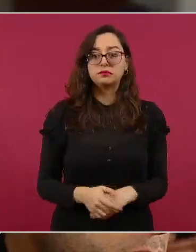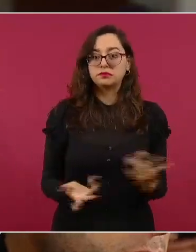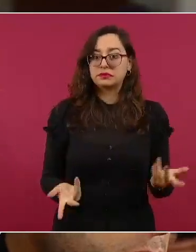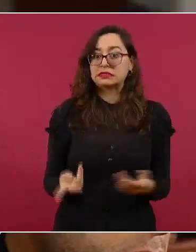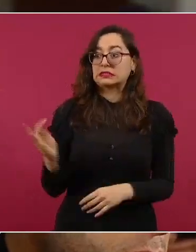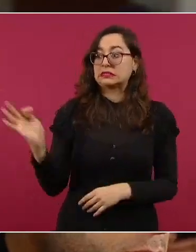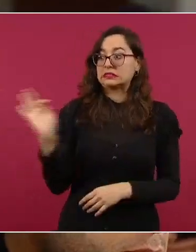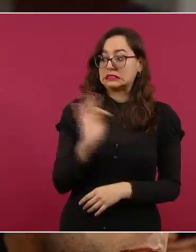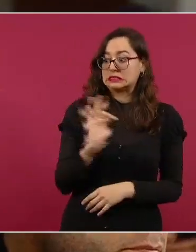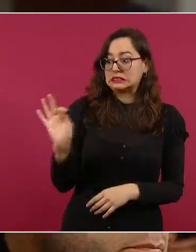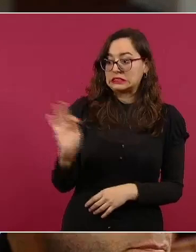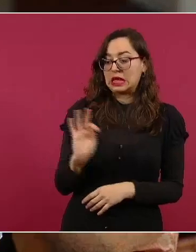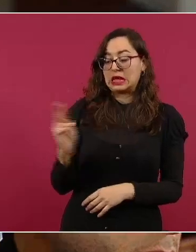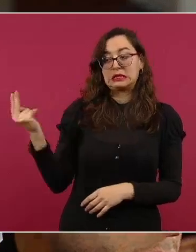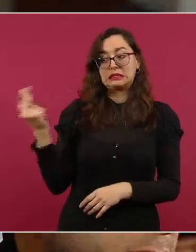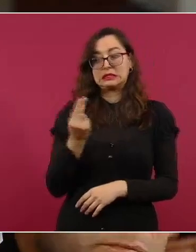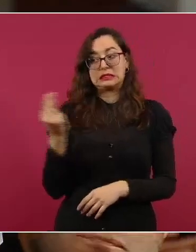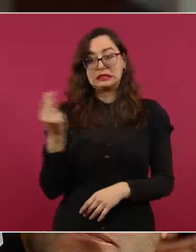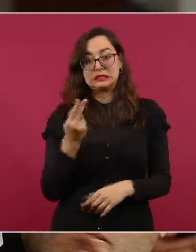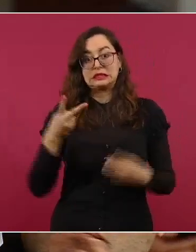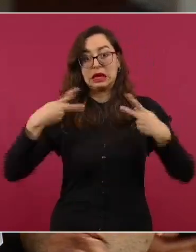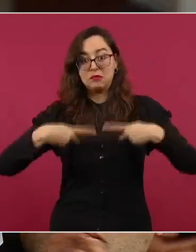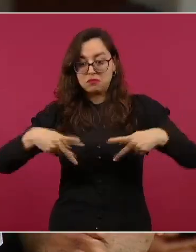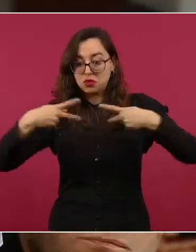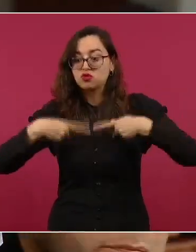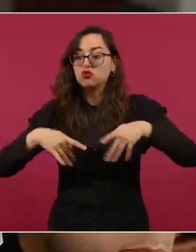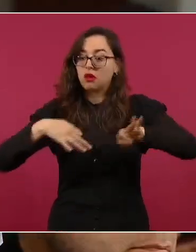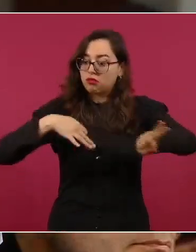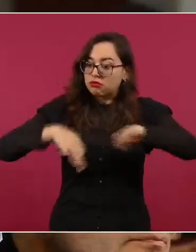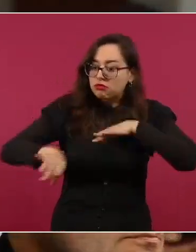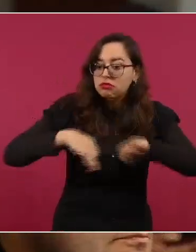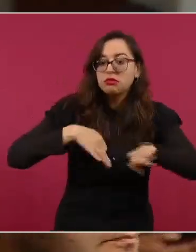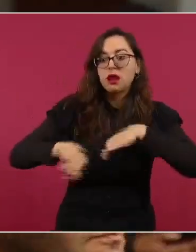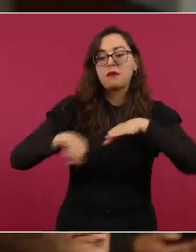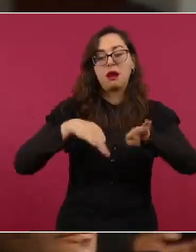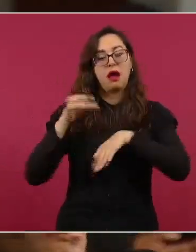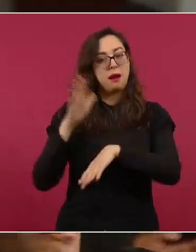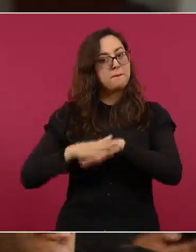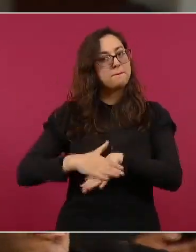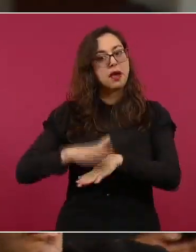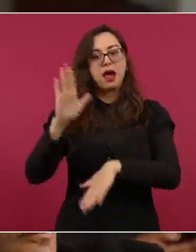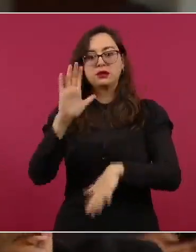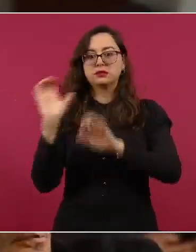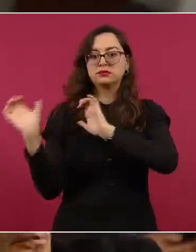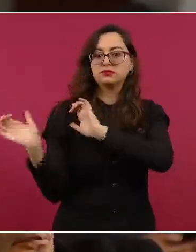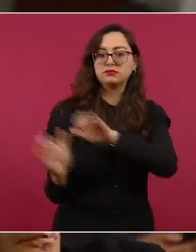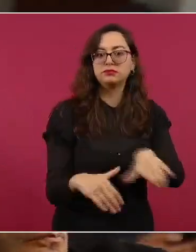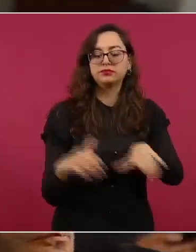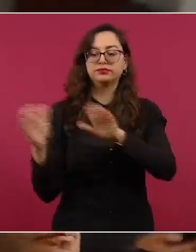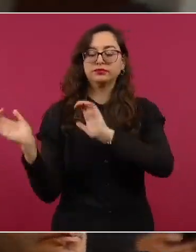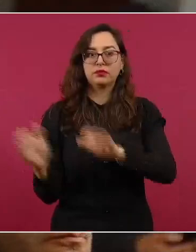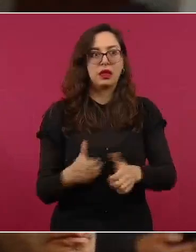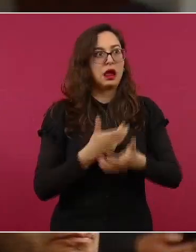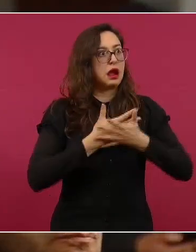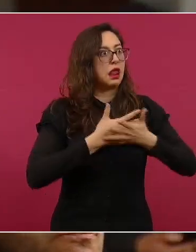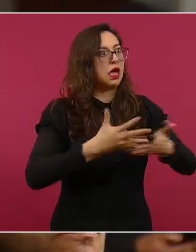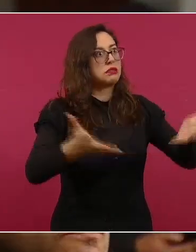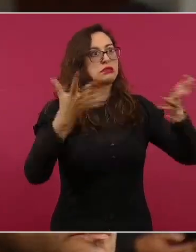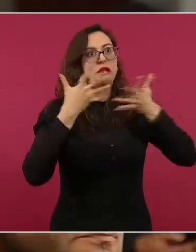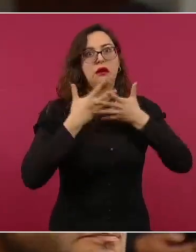gran cantidad de mano de obra calificada para estos megaproyectos, corredores industriales y